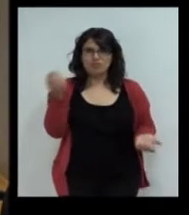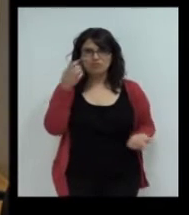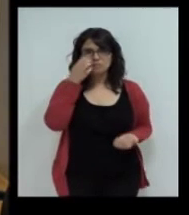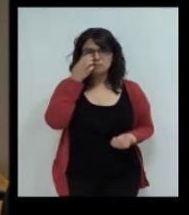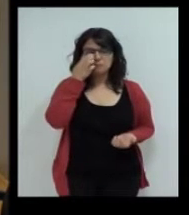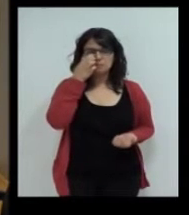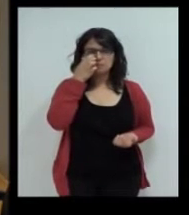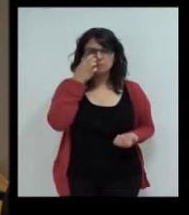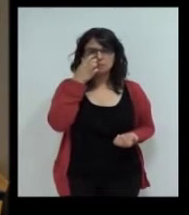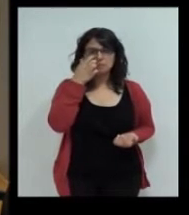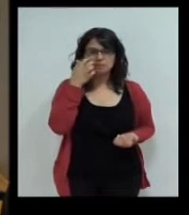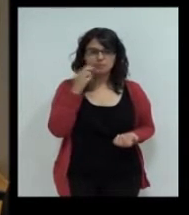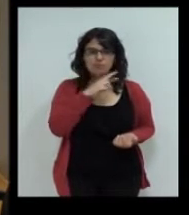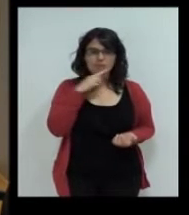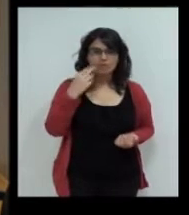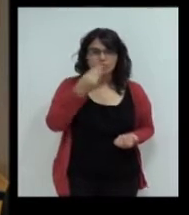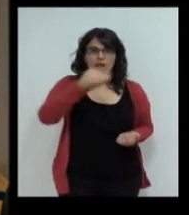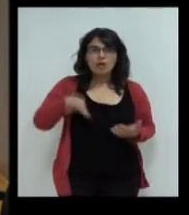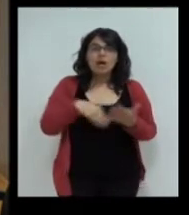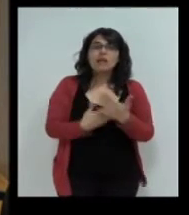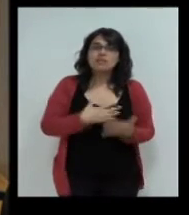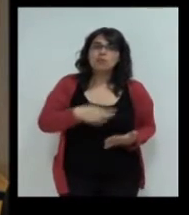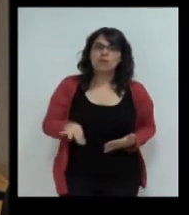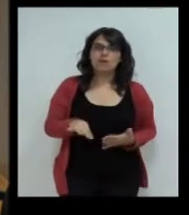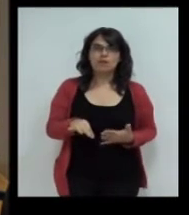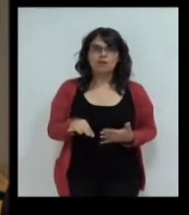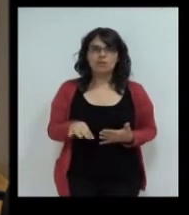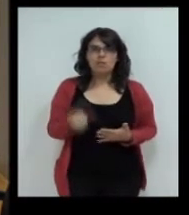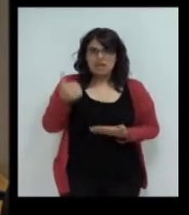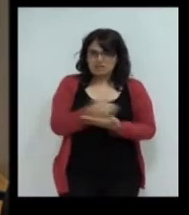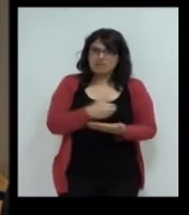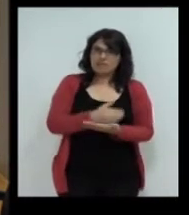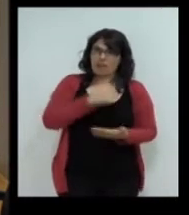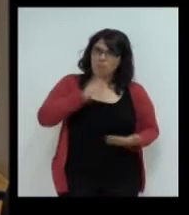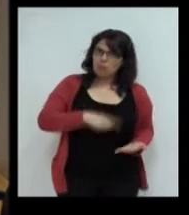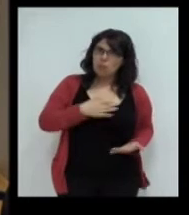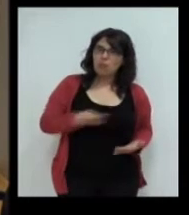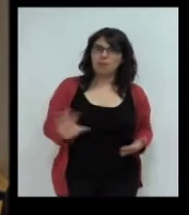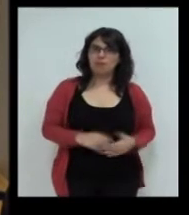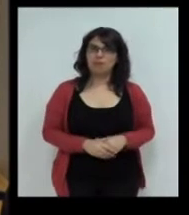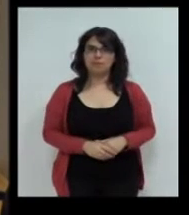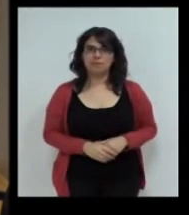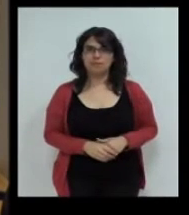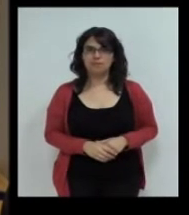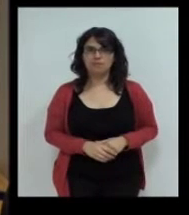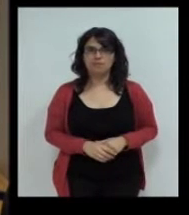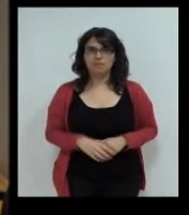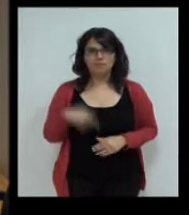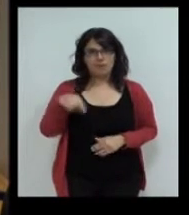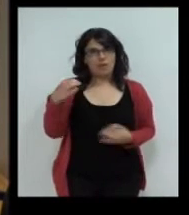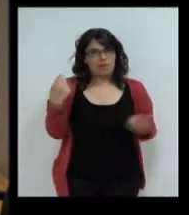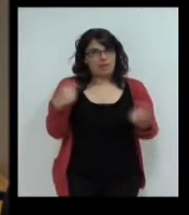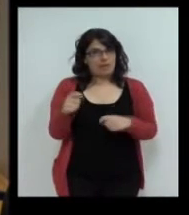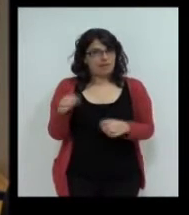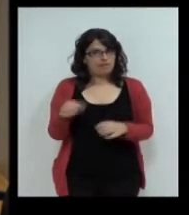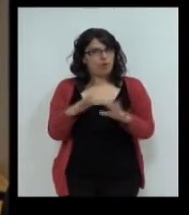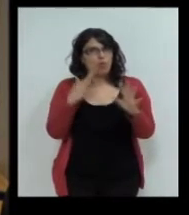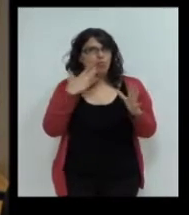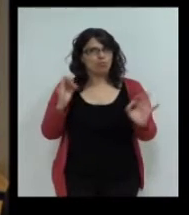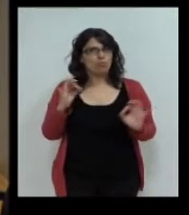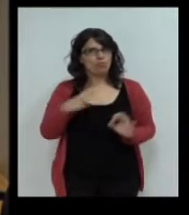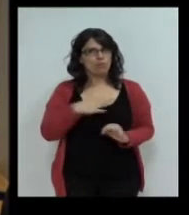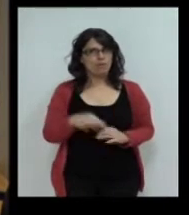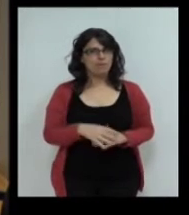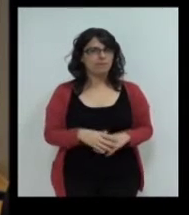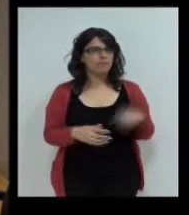última instancia, pudiera suponer hasta un mayor rendimiento económico también. Eso que hay que vender esas cosas. Hay un lobby muy fuerte en